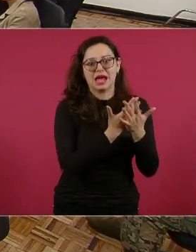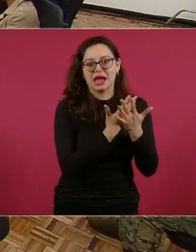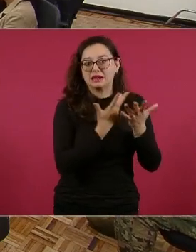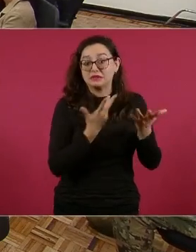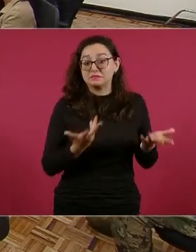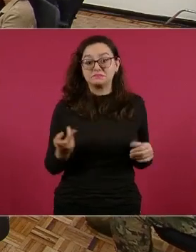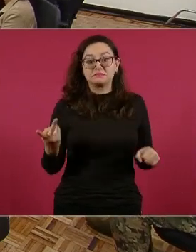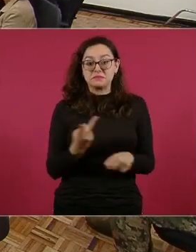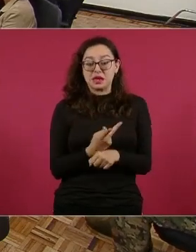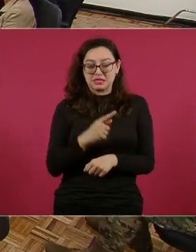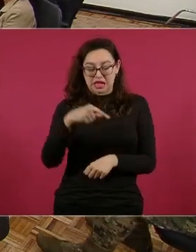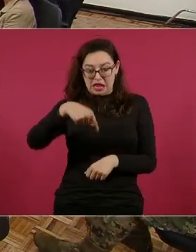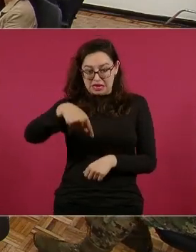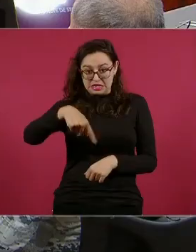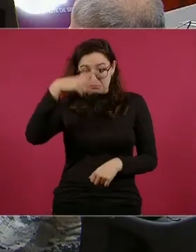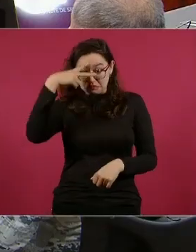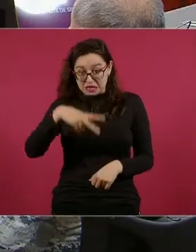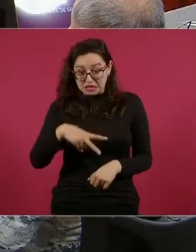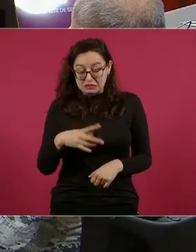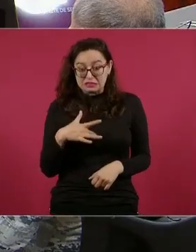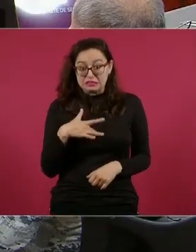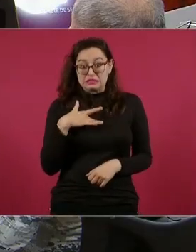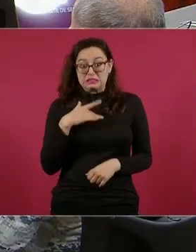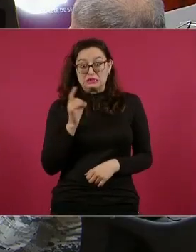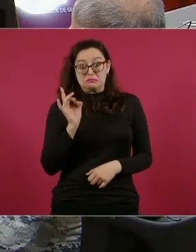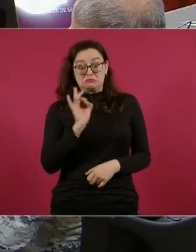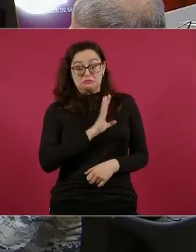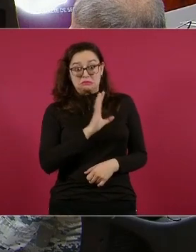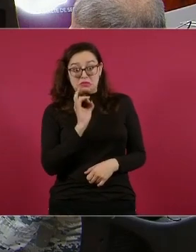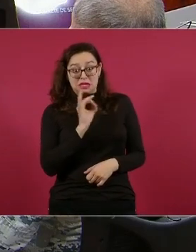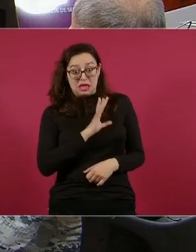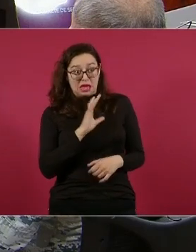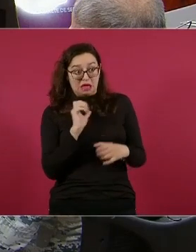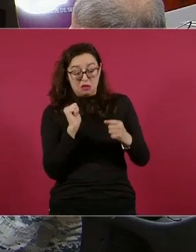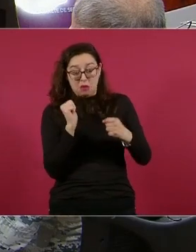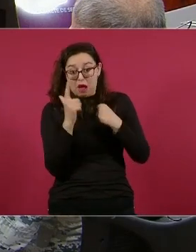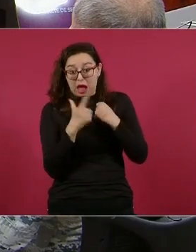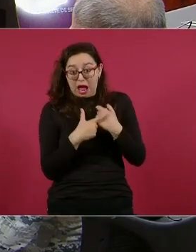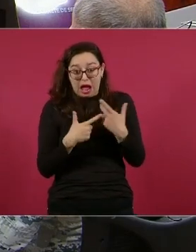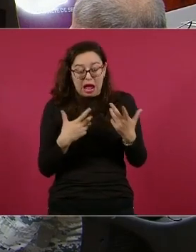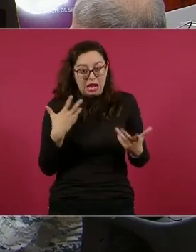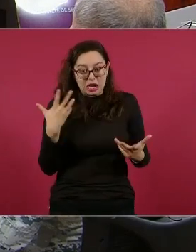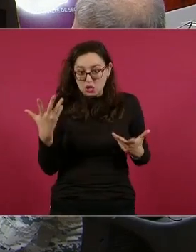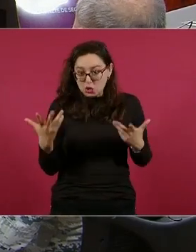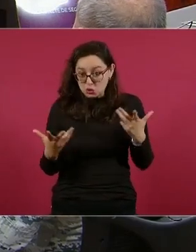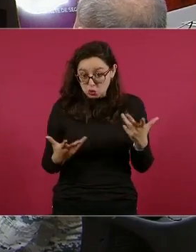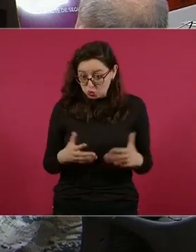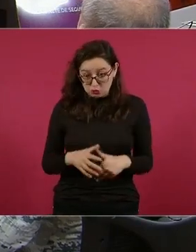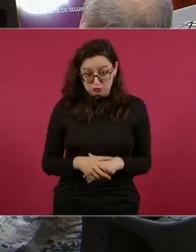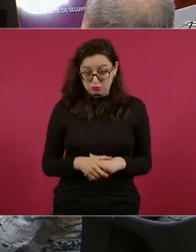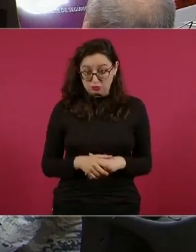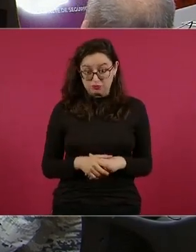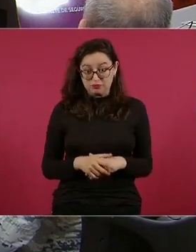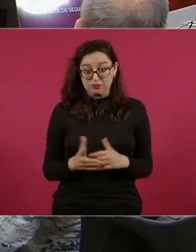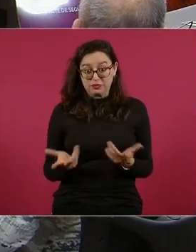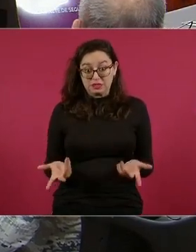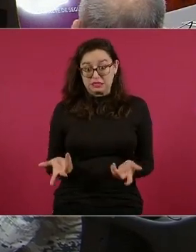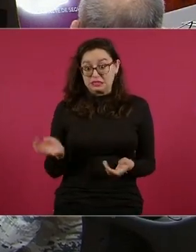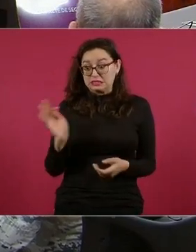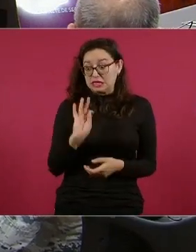algún miedo de que pueda decir algo referente a lo que sucede en México, si hay alguna complicidad, la